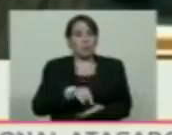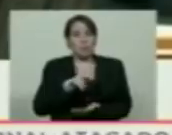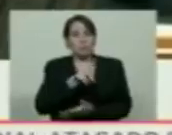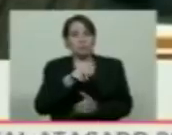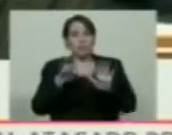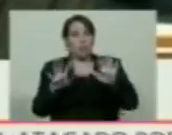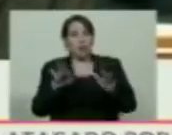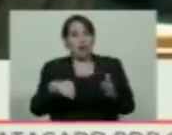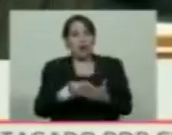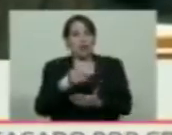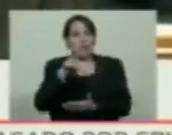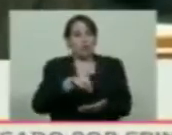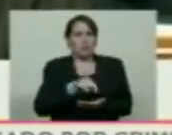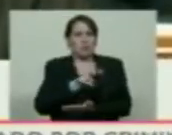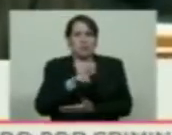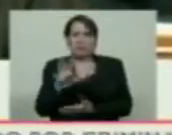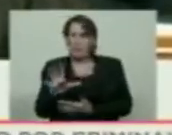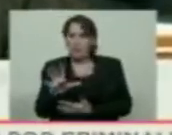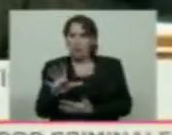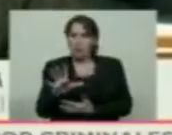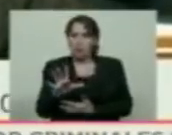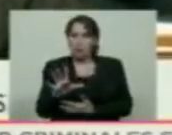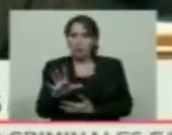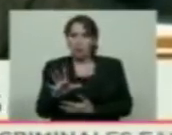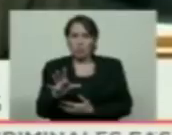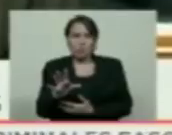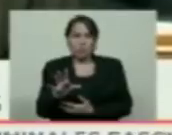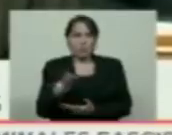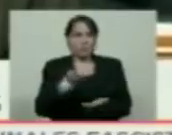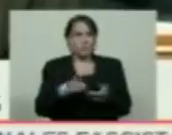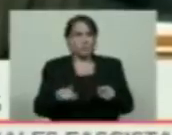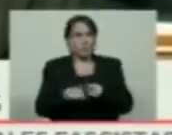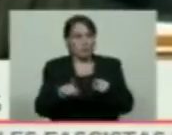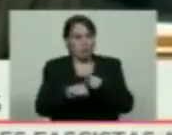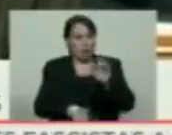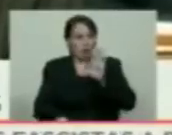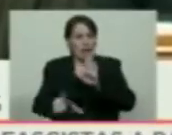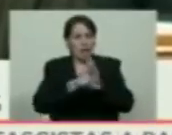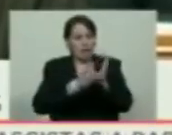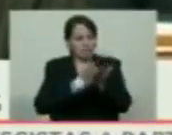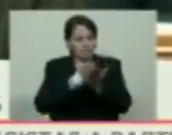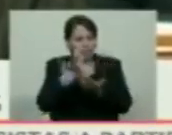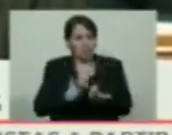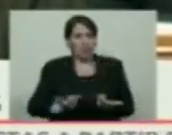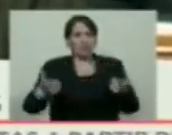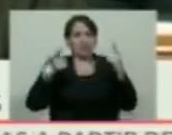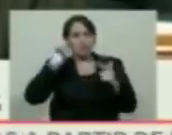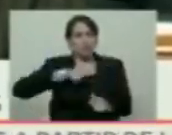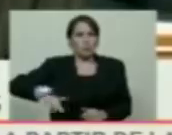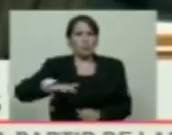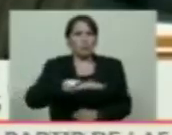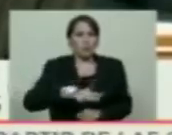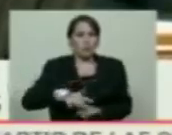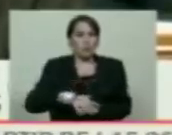2019-2025 no es un plan de gestión. Es la hoja de ruta de un pueblo para su liberación, para construir el socialismo.